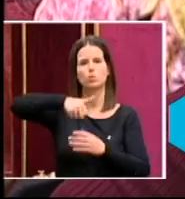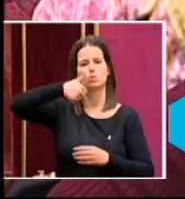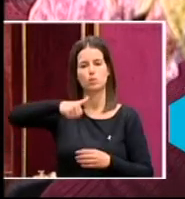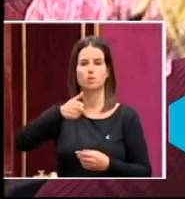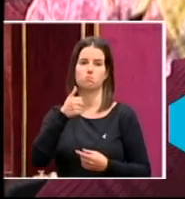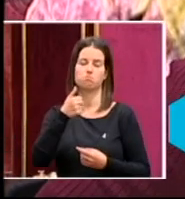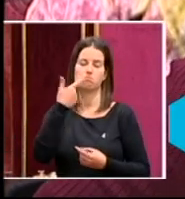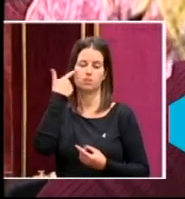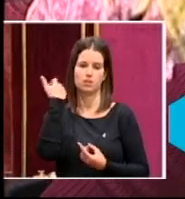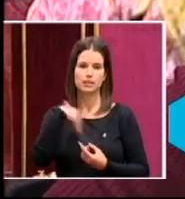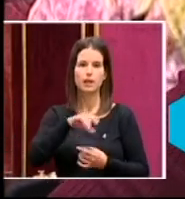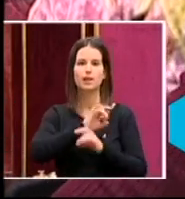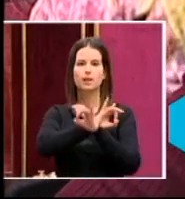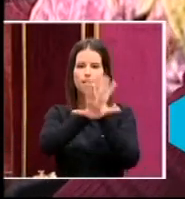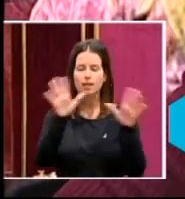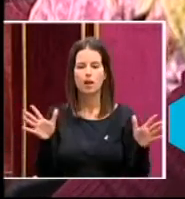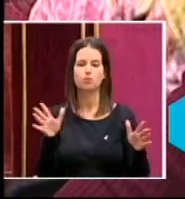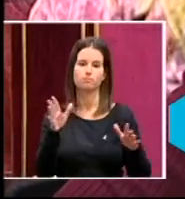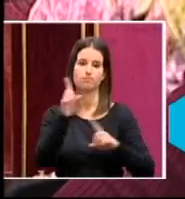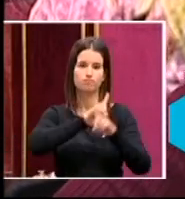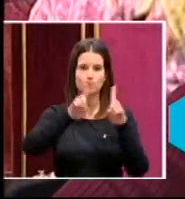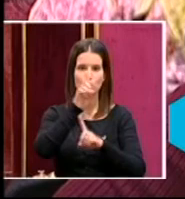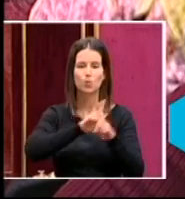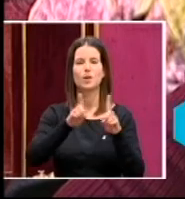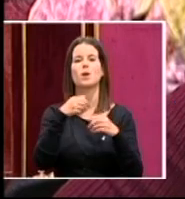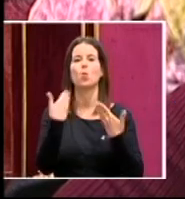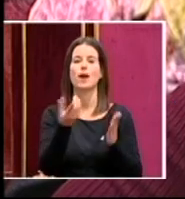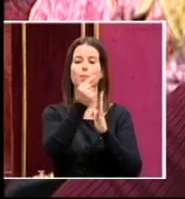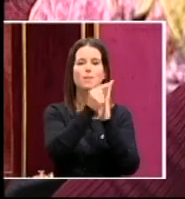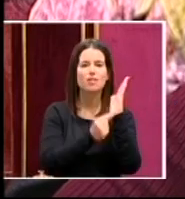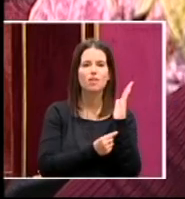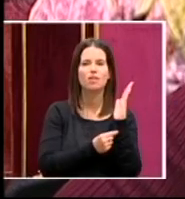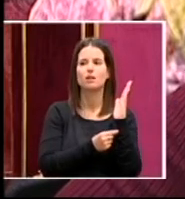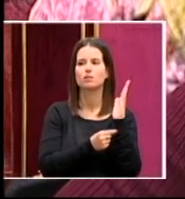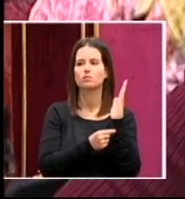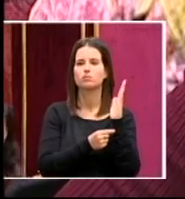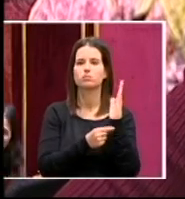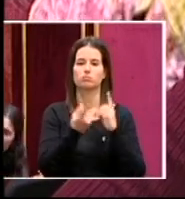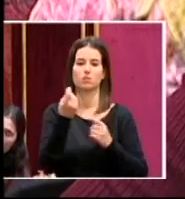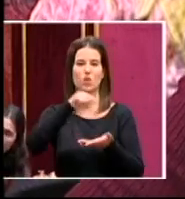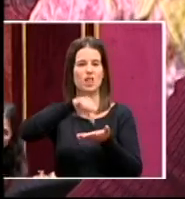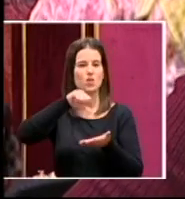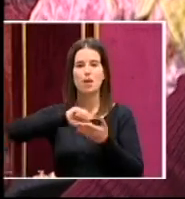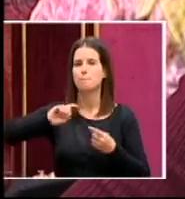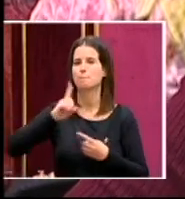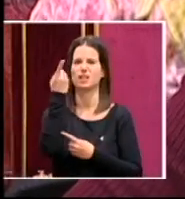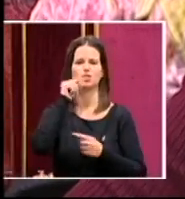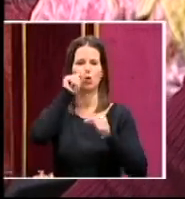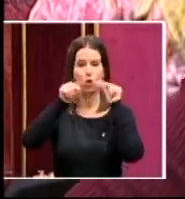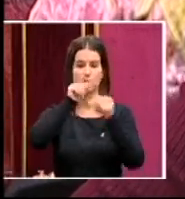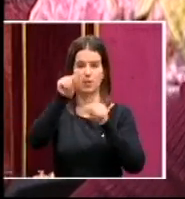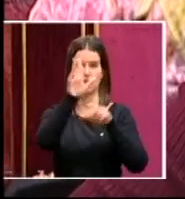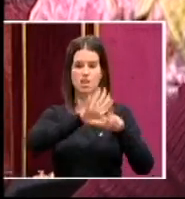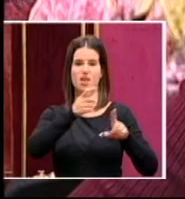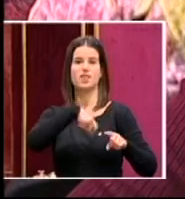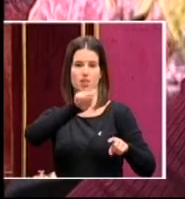claro qué está pasando, cuánto, en qué medida nos está pasando. Somos una de las ciudades más contaminadas de España y posiblemente